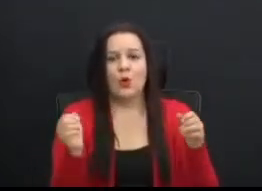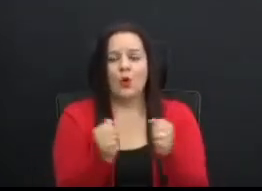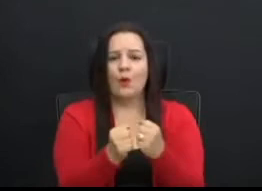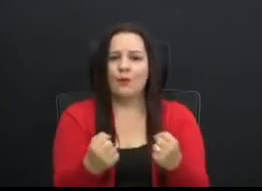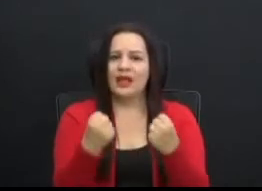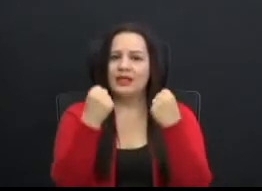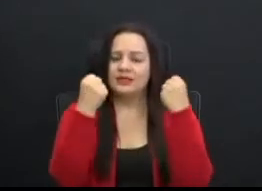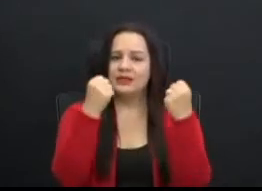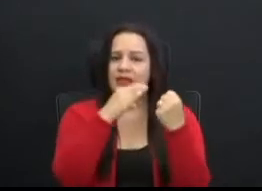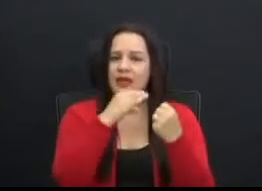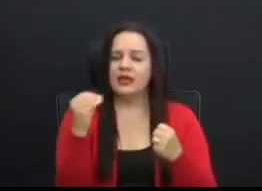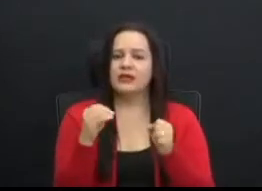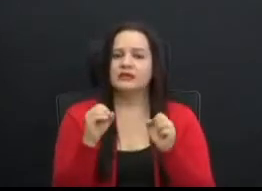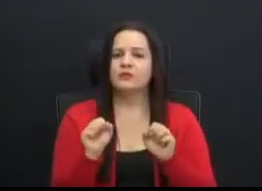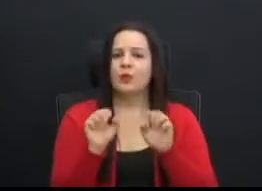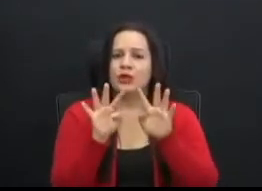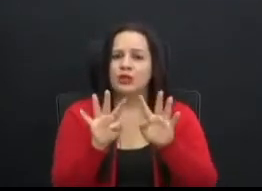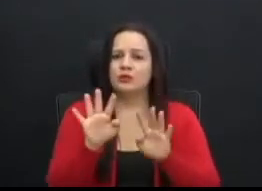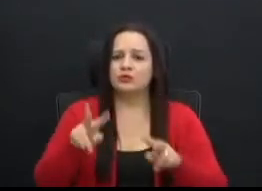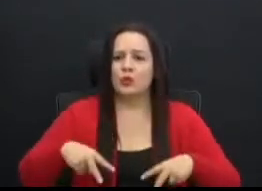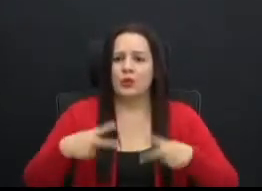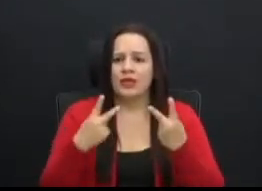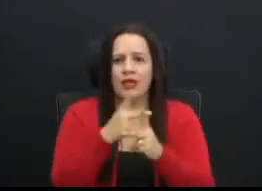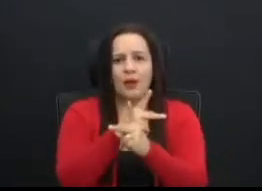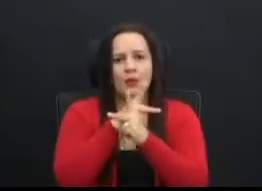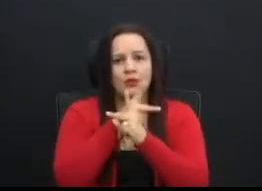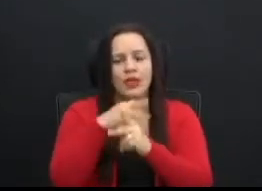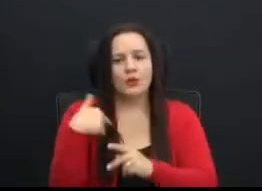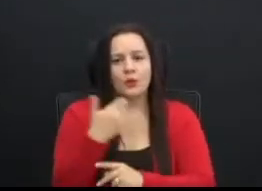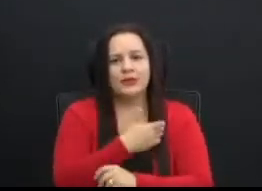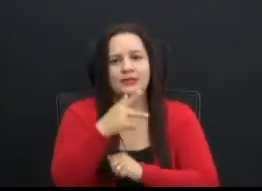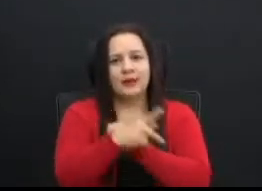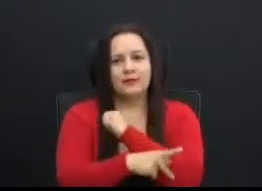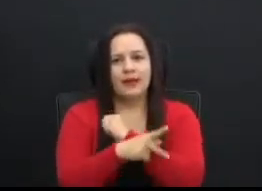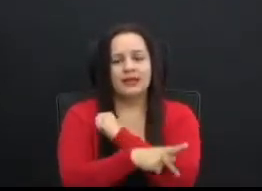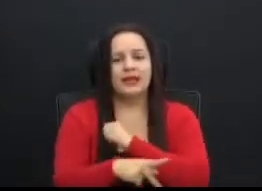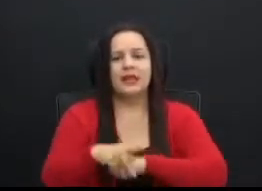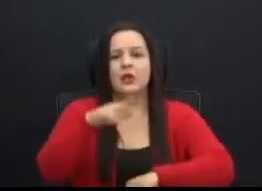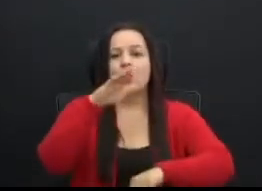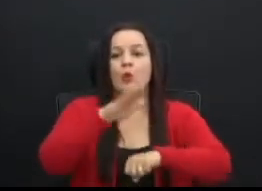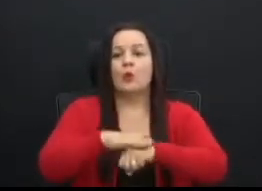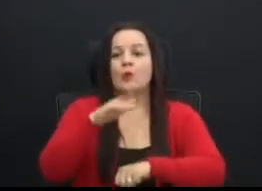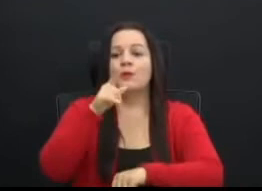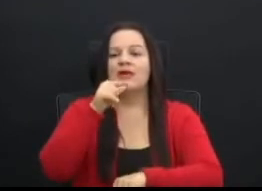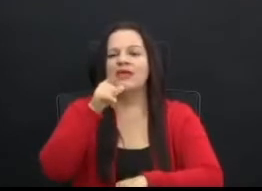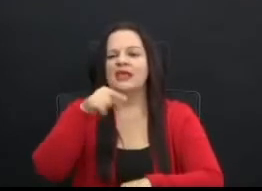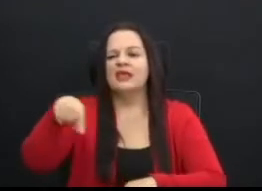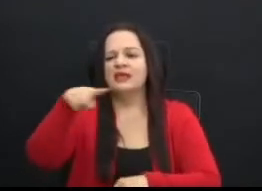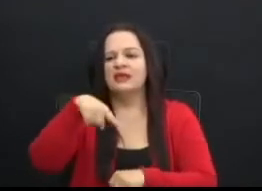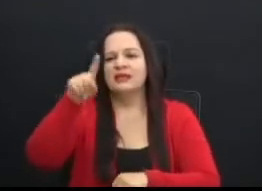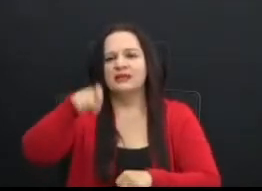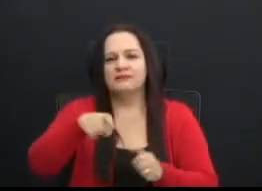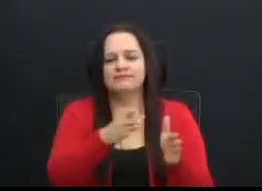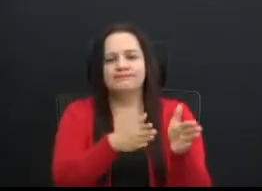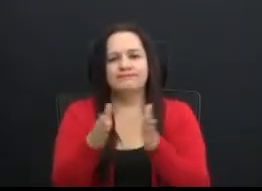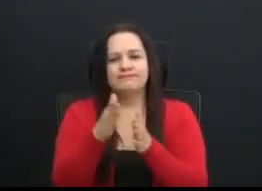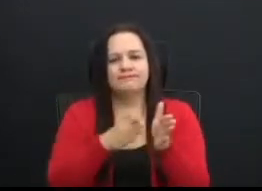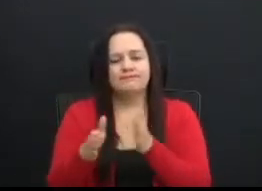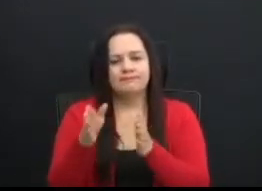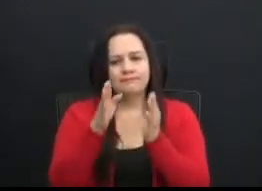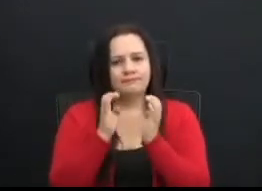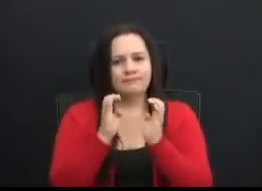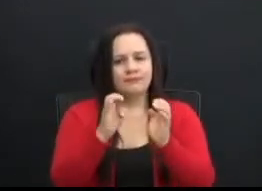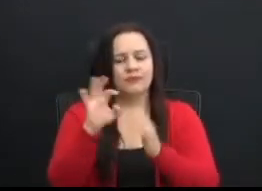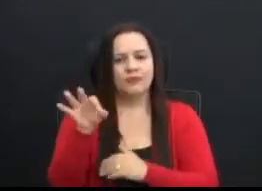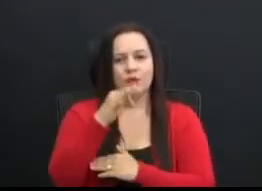protegen a nuestra patria. Es culpa de aquellos quienes deben planificar estratégicamente y de